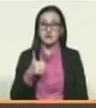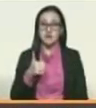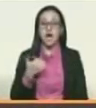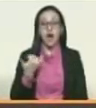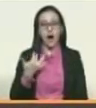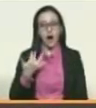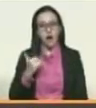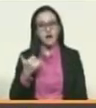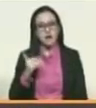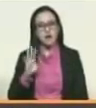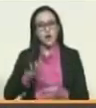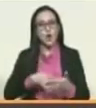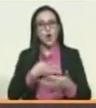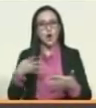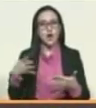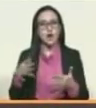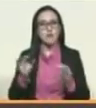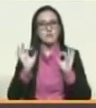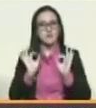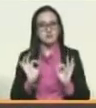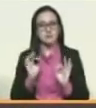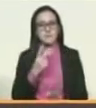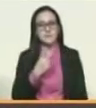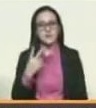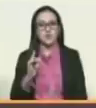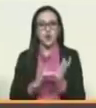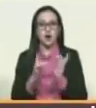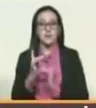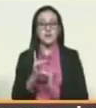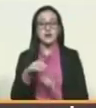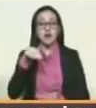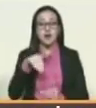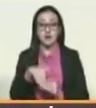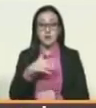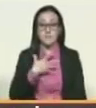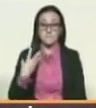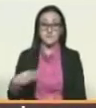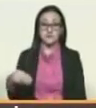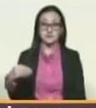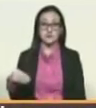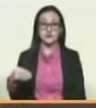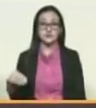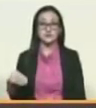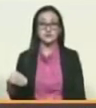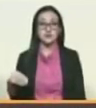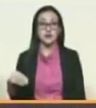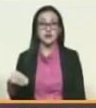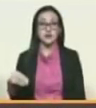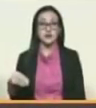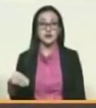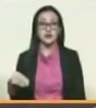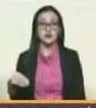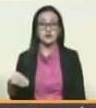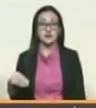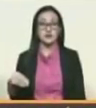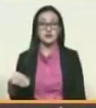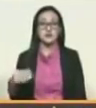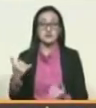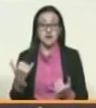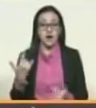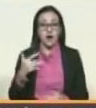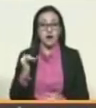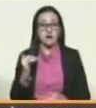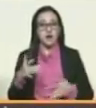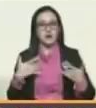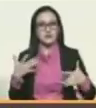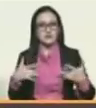cronograma para el 22 de abril de una elección presidencial, que ya hemos tomado las actividades,